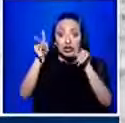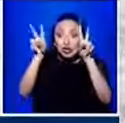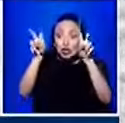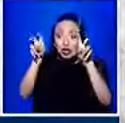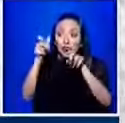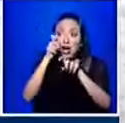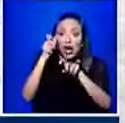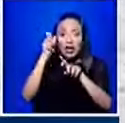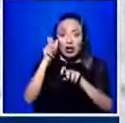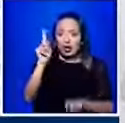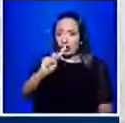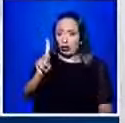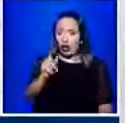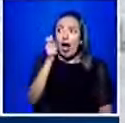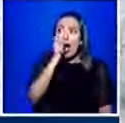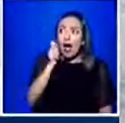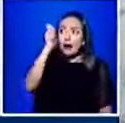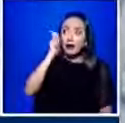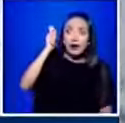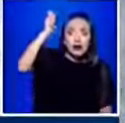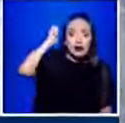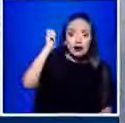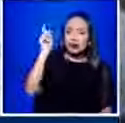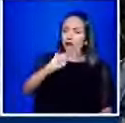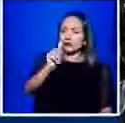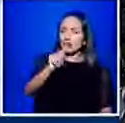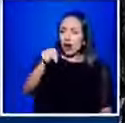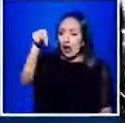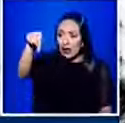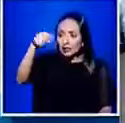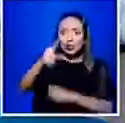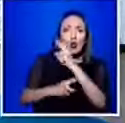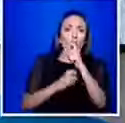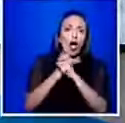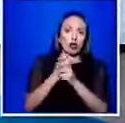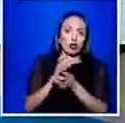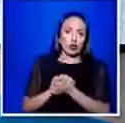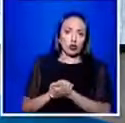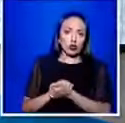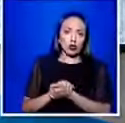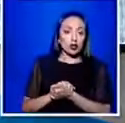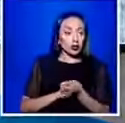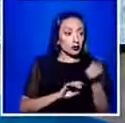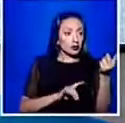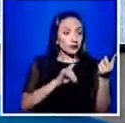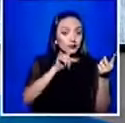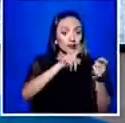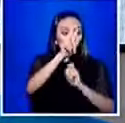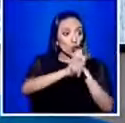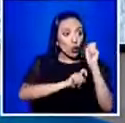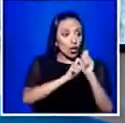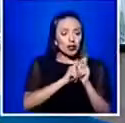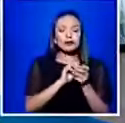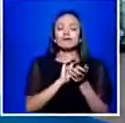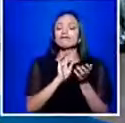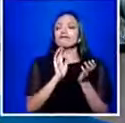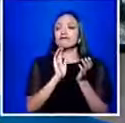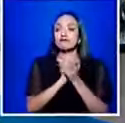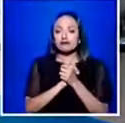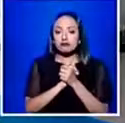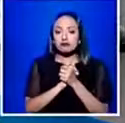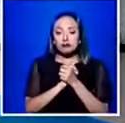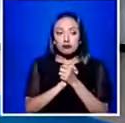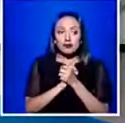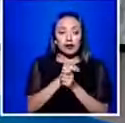no es de ayer ni de anteayer, esto ya lleva más de un año. Más de un año y que tiene que trabajar la empresa de agua potable, pero también la de